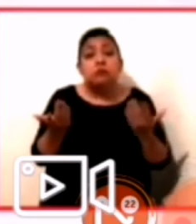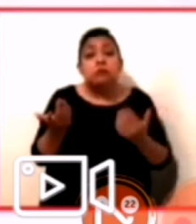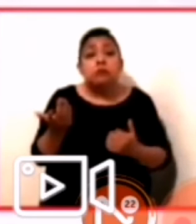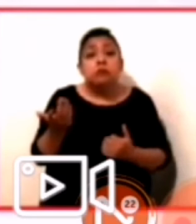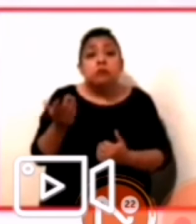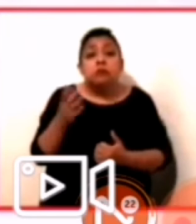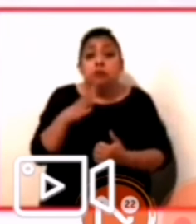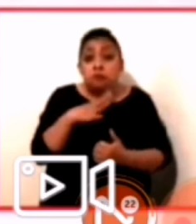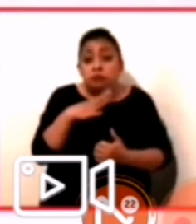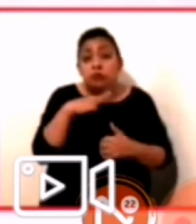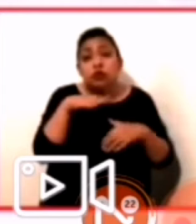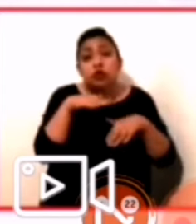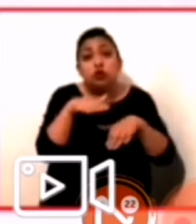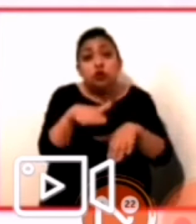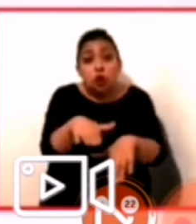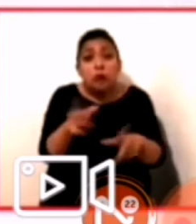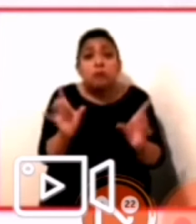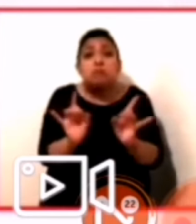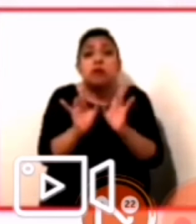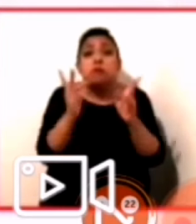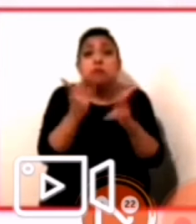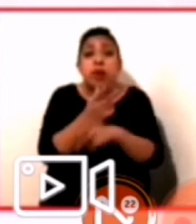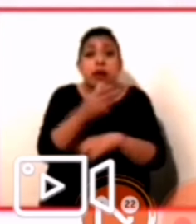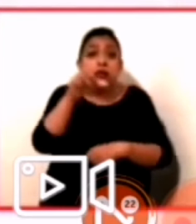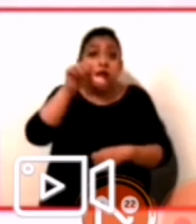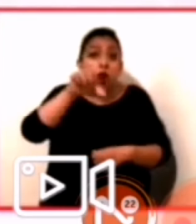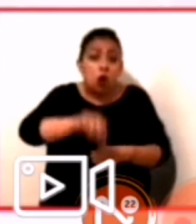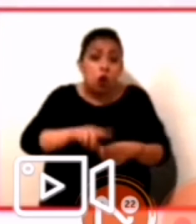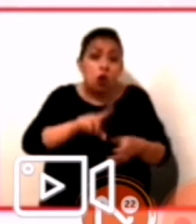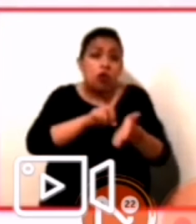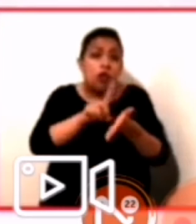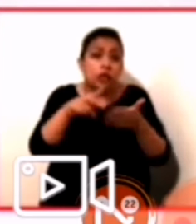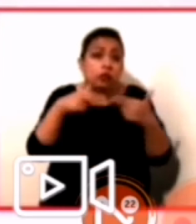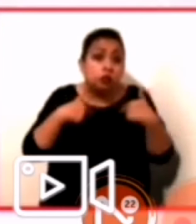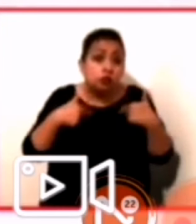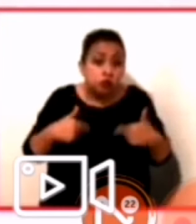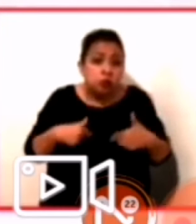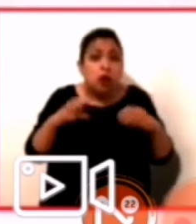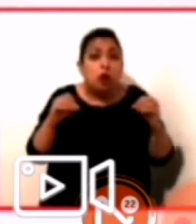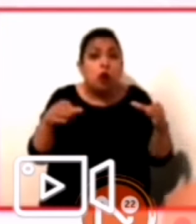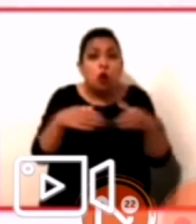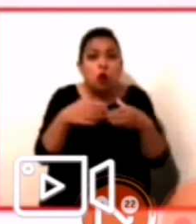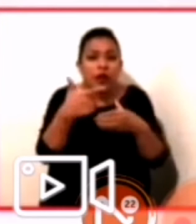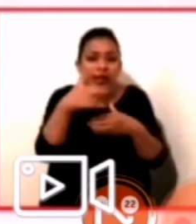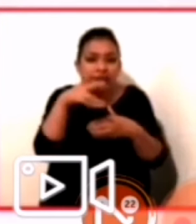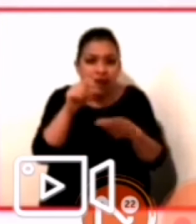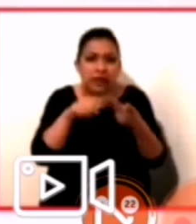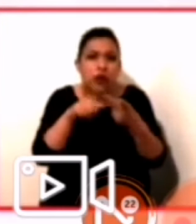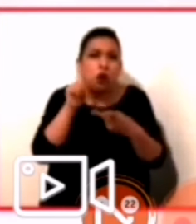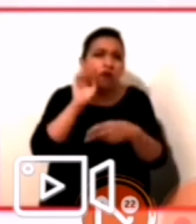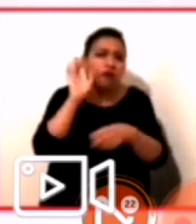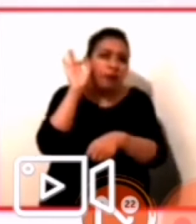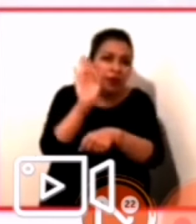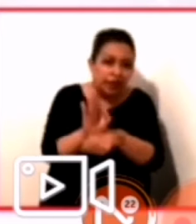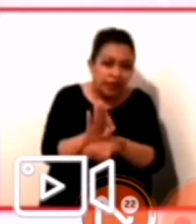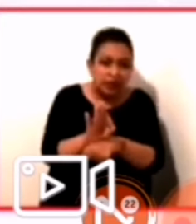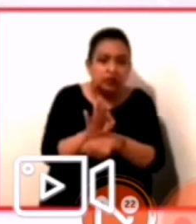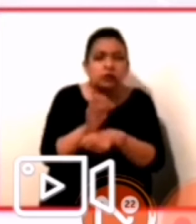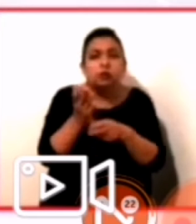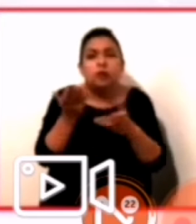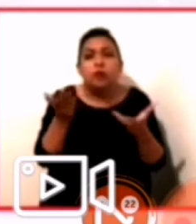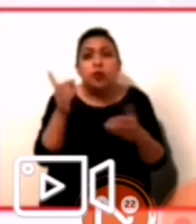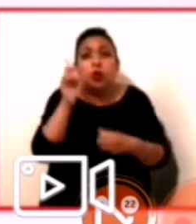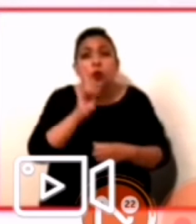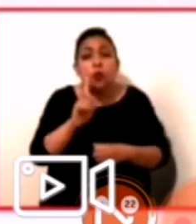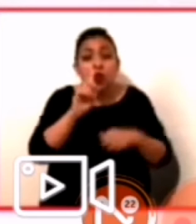que tienen que ver con lo que se está sucediendo hoy en día, con derechos humanos, con género, con feminismo, con